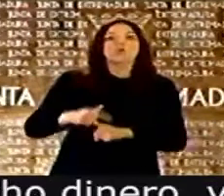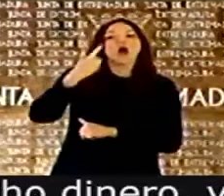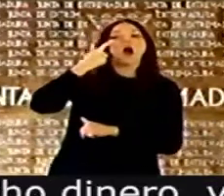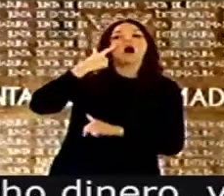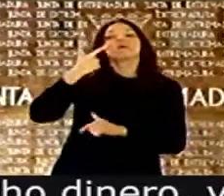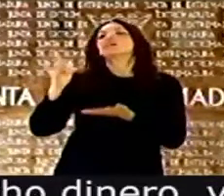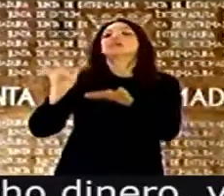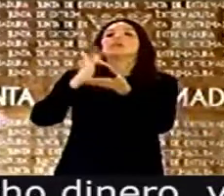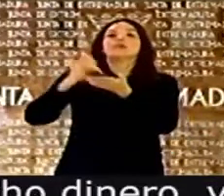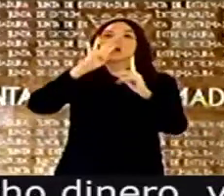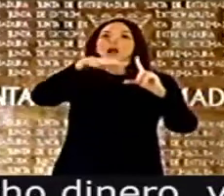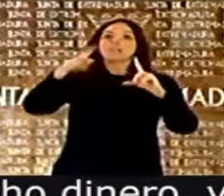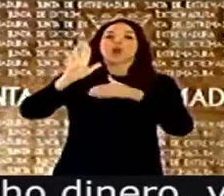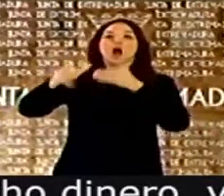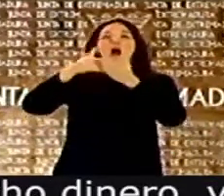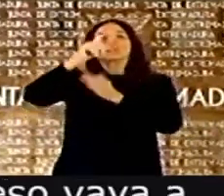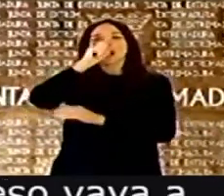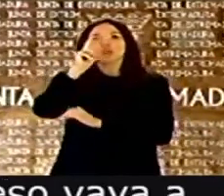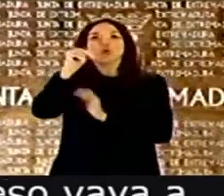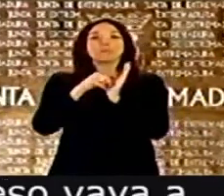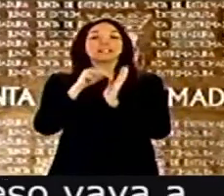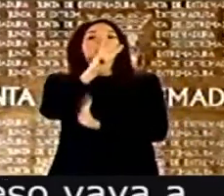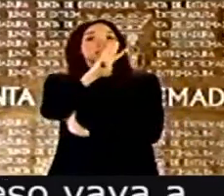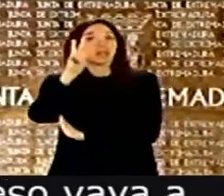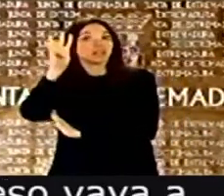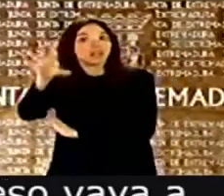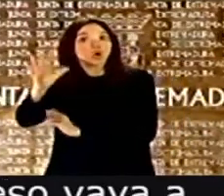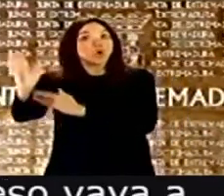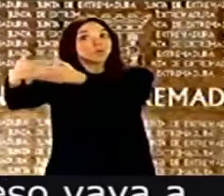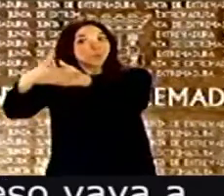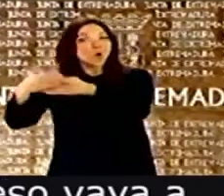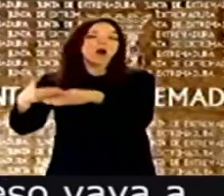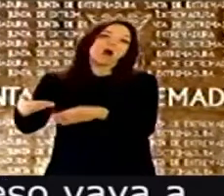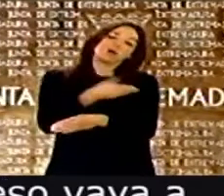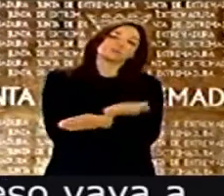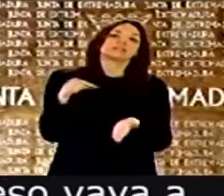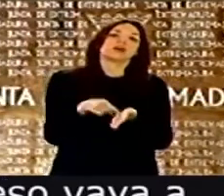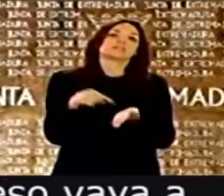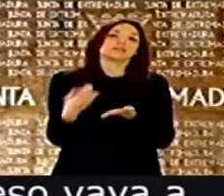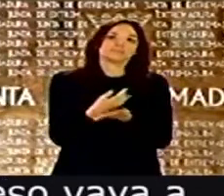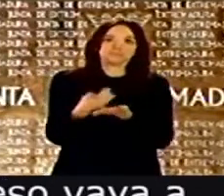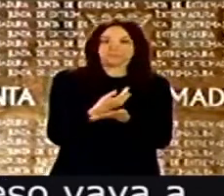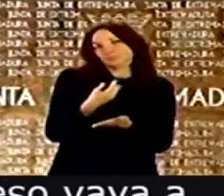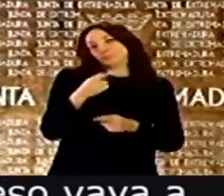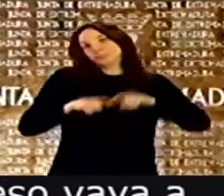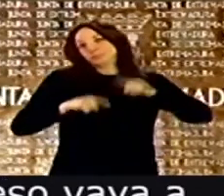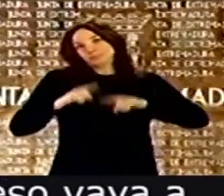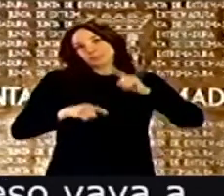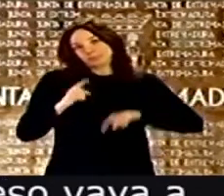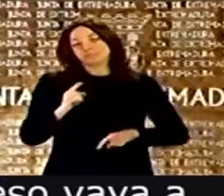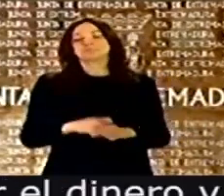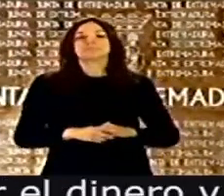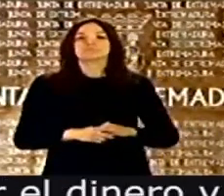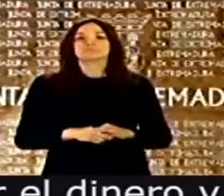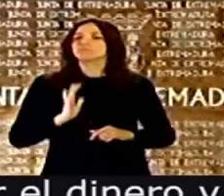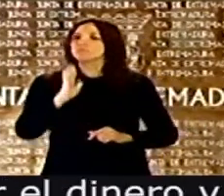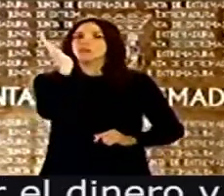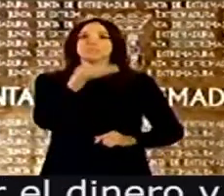establezca hasta el año 2035, según se ha hecho público, y se aplicará las tasas que procedan. Eso no afecta en ningún caso a